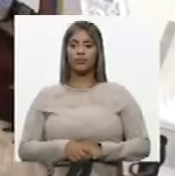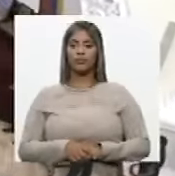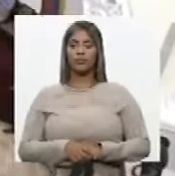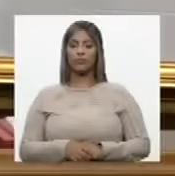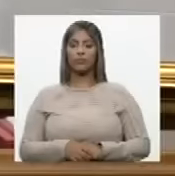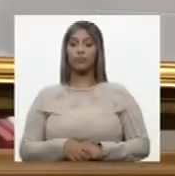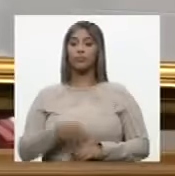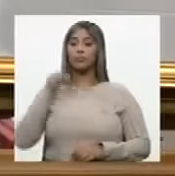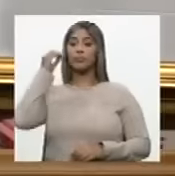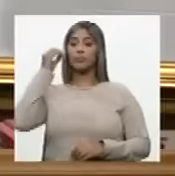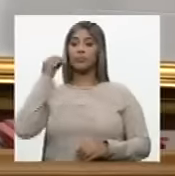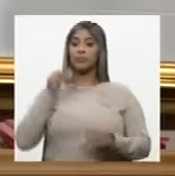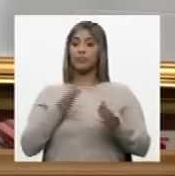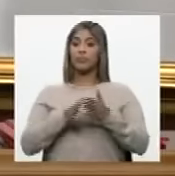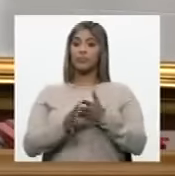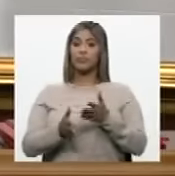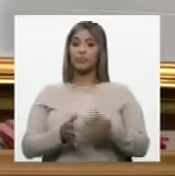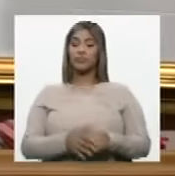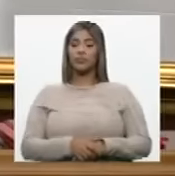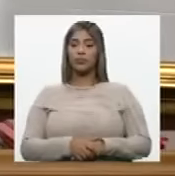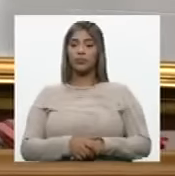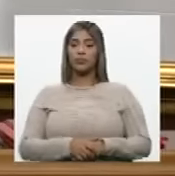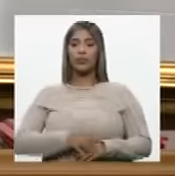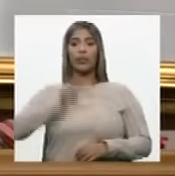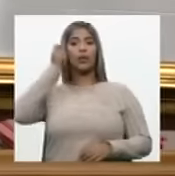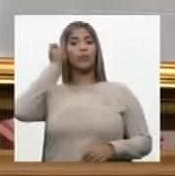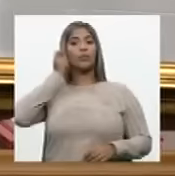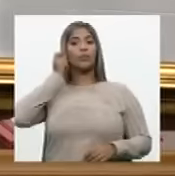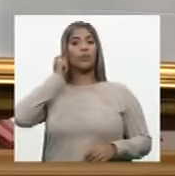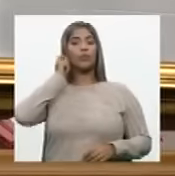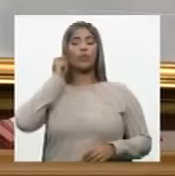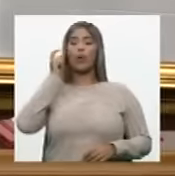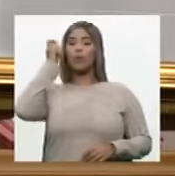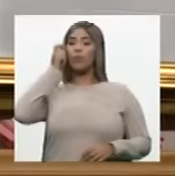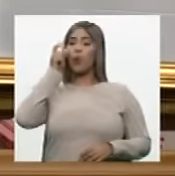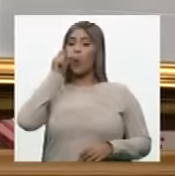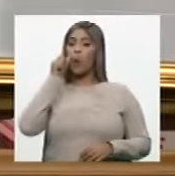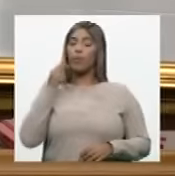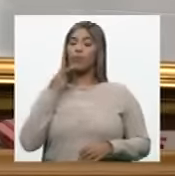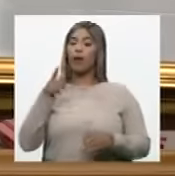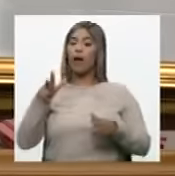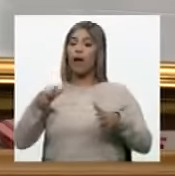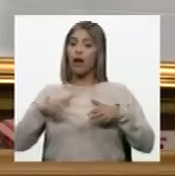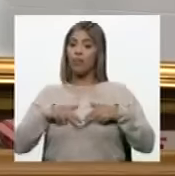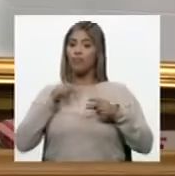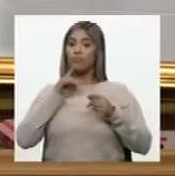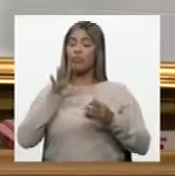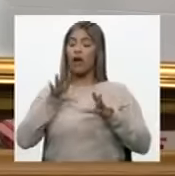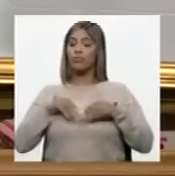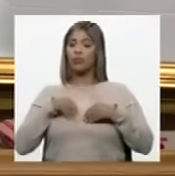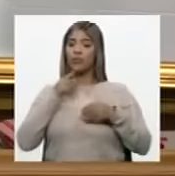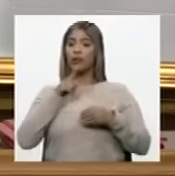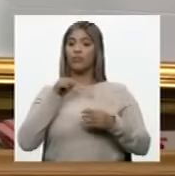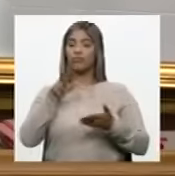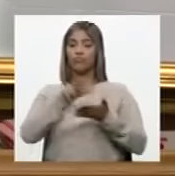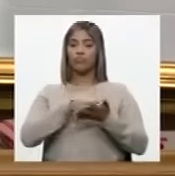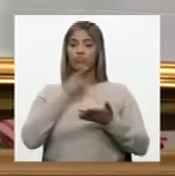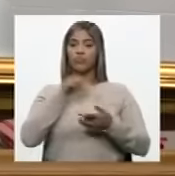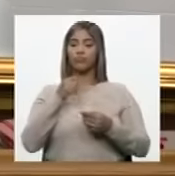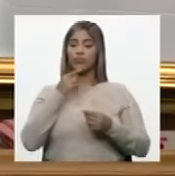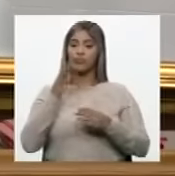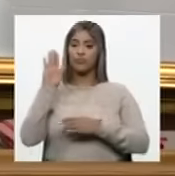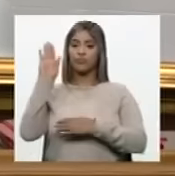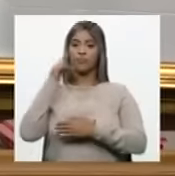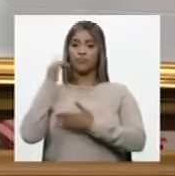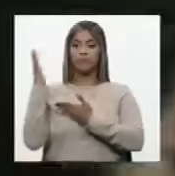En consideración, las honorables diputadas y los honorables diputados estén a favor de aprobar el proyecto de acta presentado, sírvanse a manifestarlo